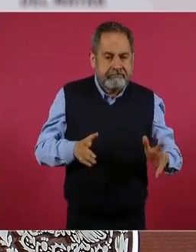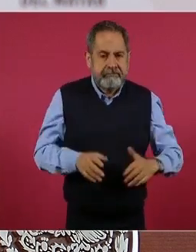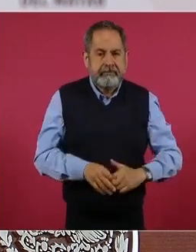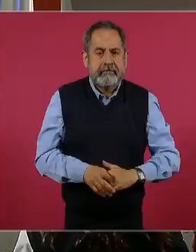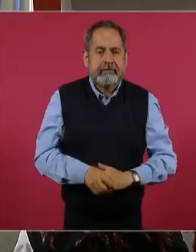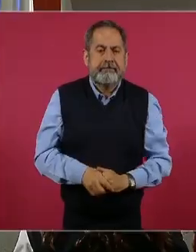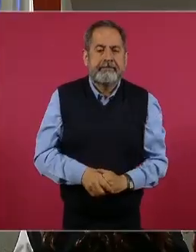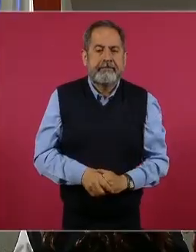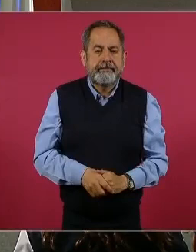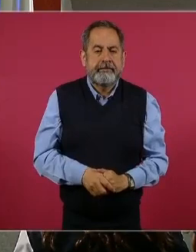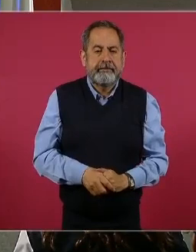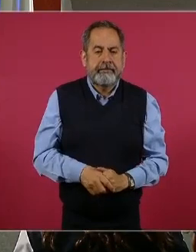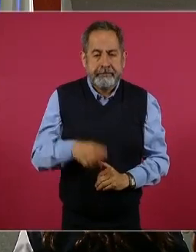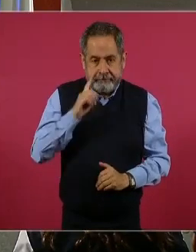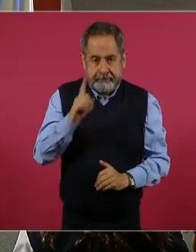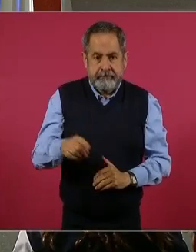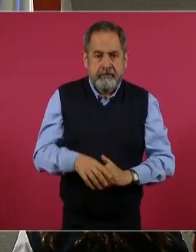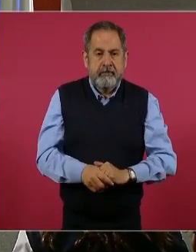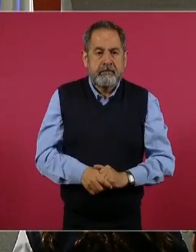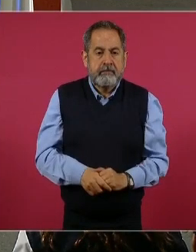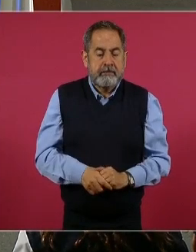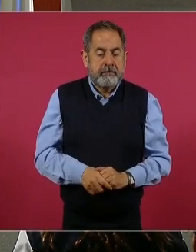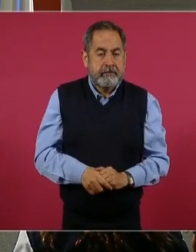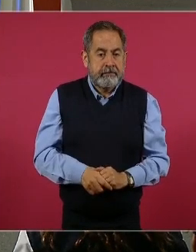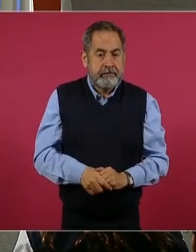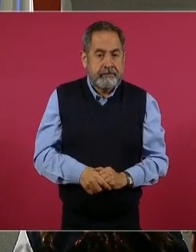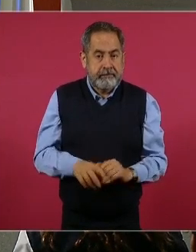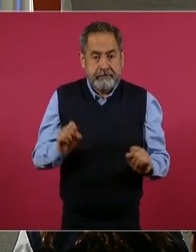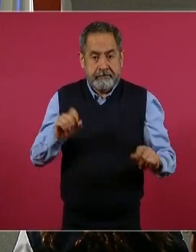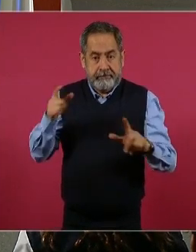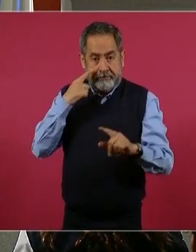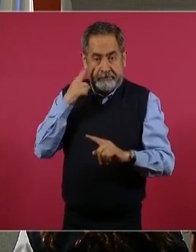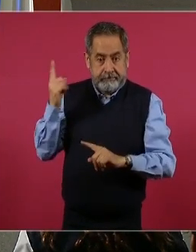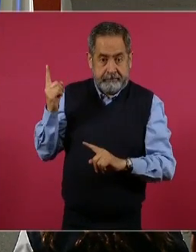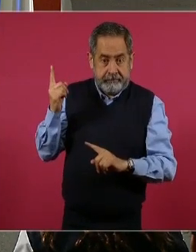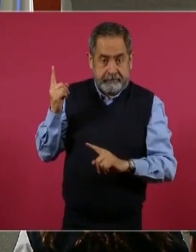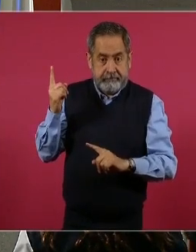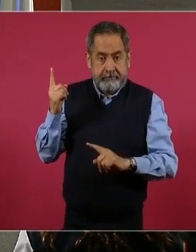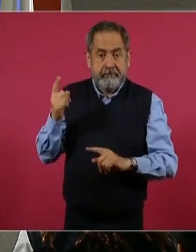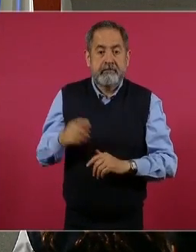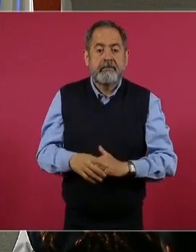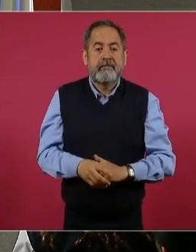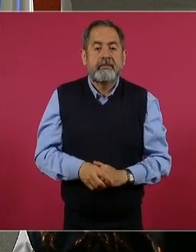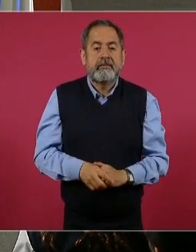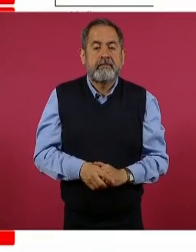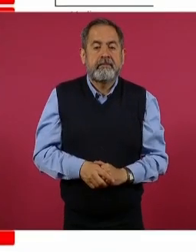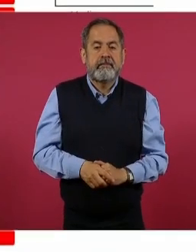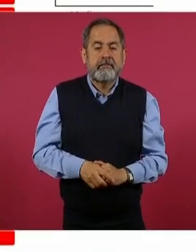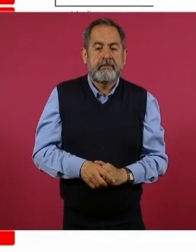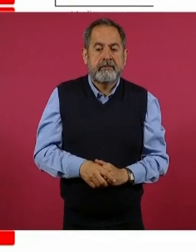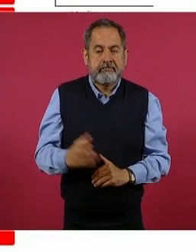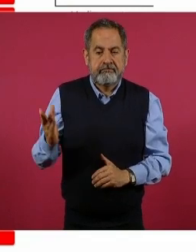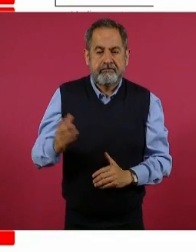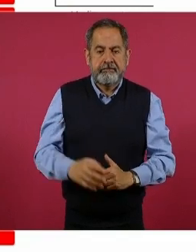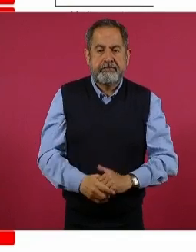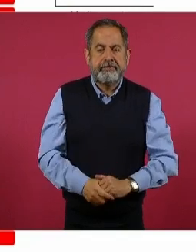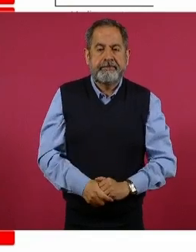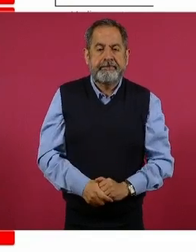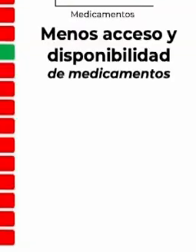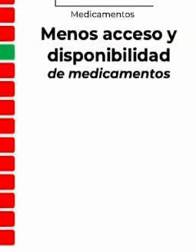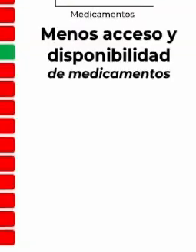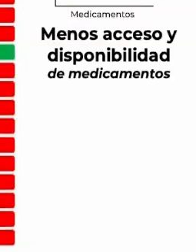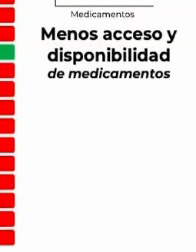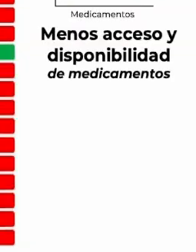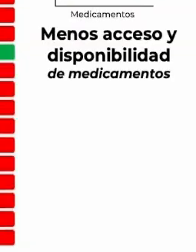Siguiente. Ahí está bien. En esta imagen, que para no vulnerar el debido proceso ante el órgano interno de